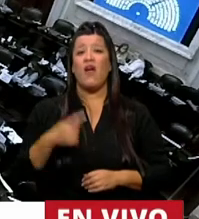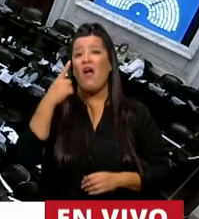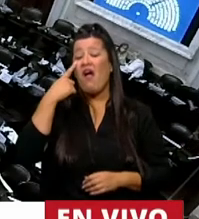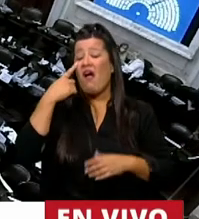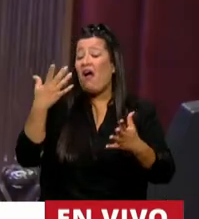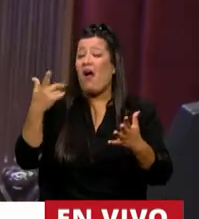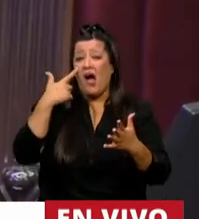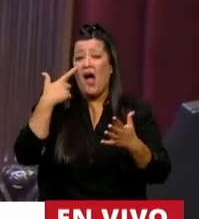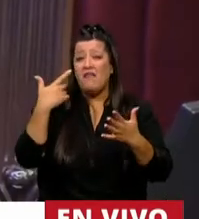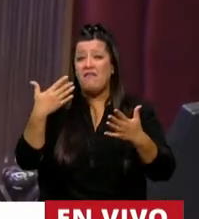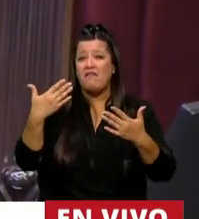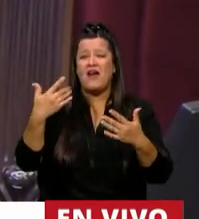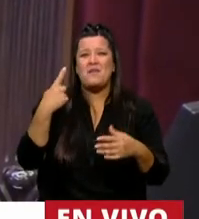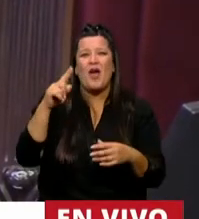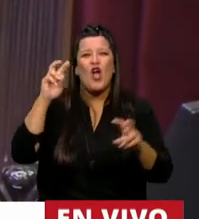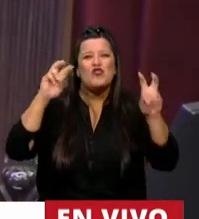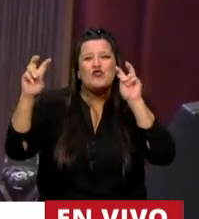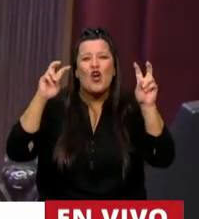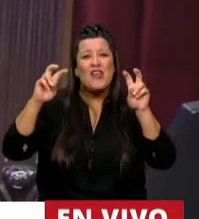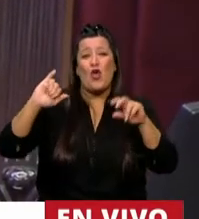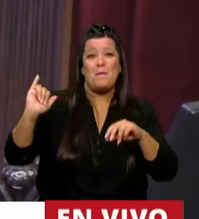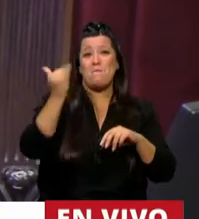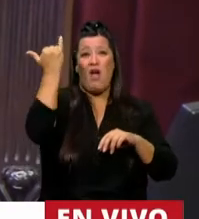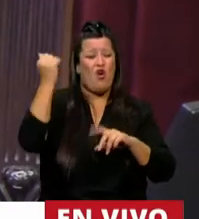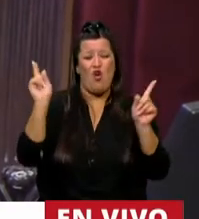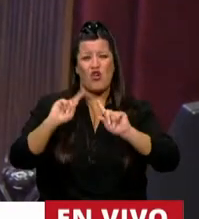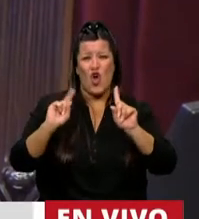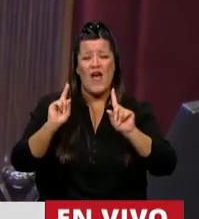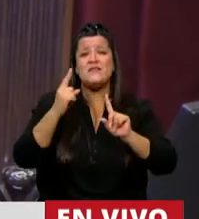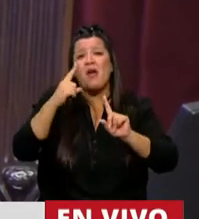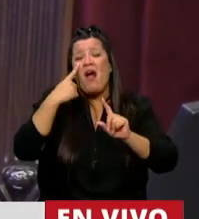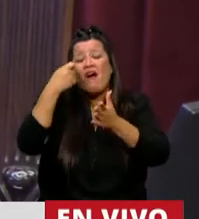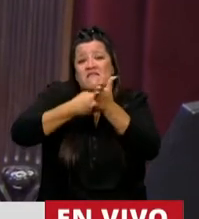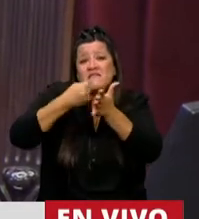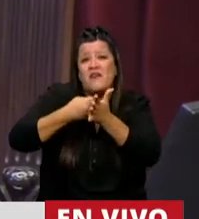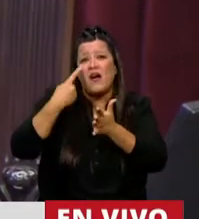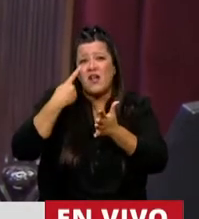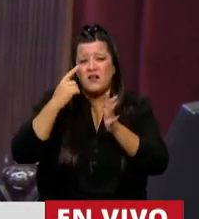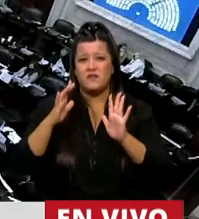Intentemos, diputado, pero es el sonido, no es el ideal, pero intentemos.